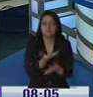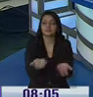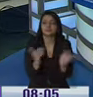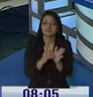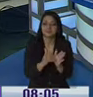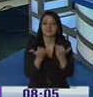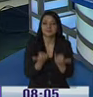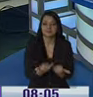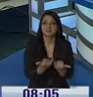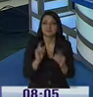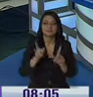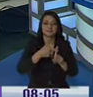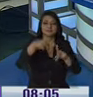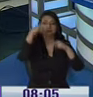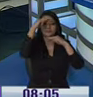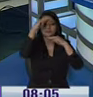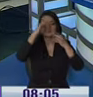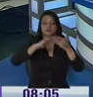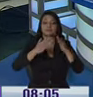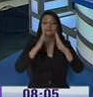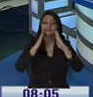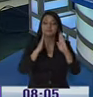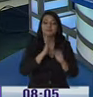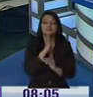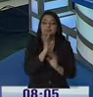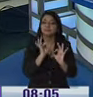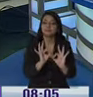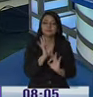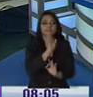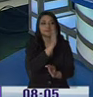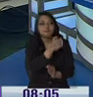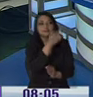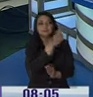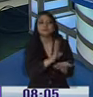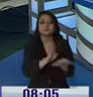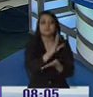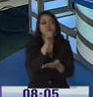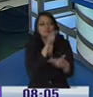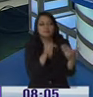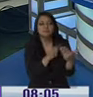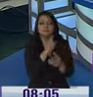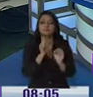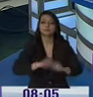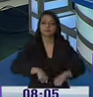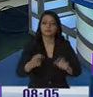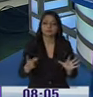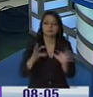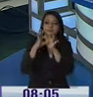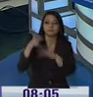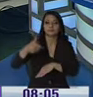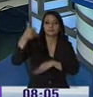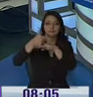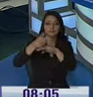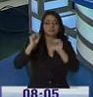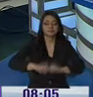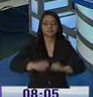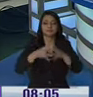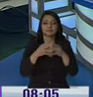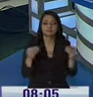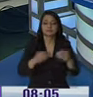como tú lo mencionas, el primer noticiero de la comunidad, el que siempre está ahí en su barrio teniendo todas las necesidades para junto con la autoridad poder resolverlas. ¿Te ha ido